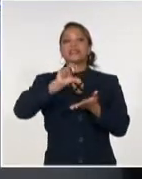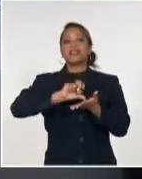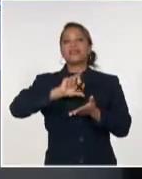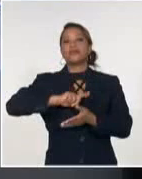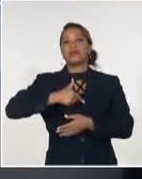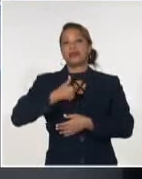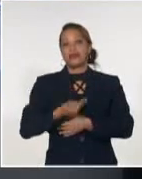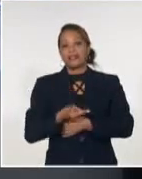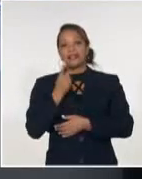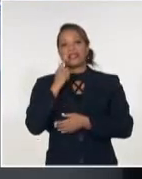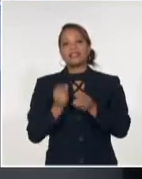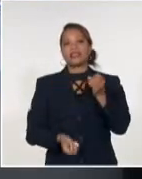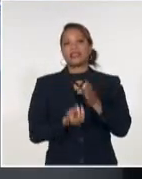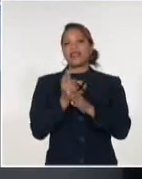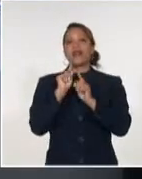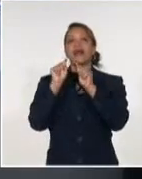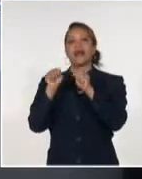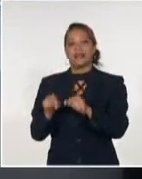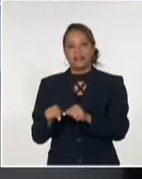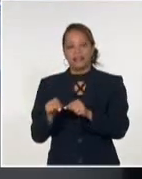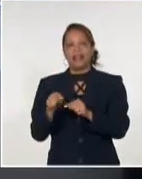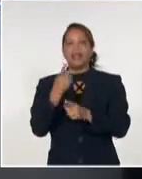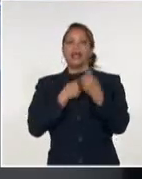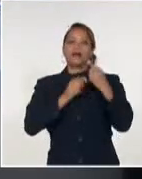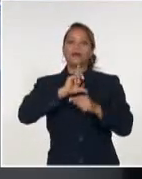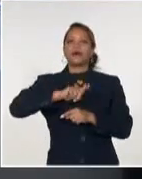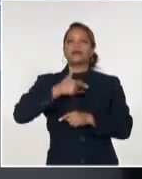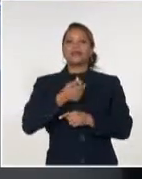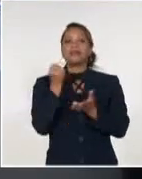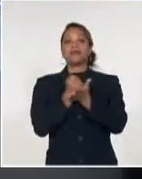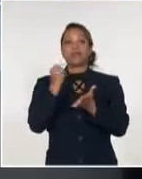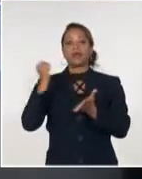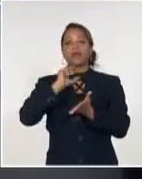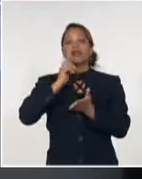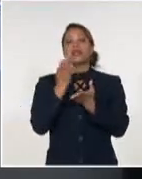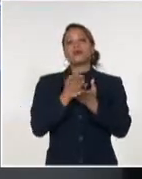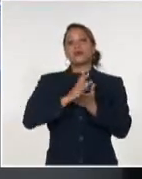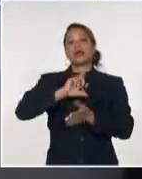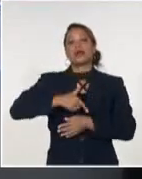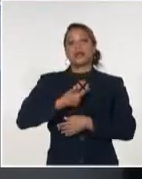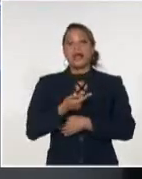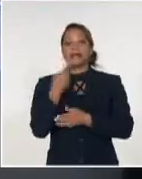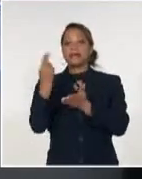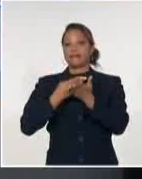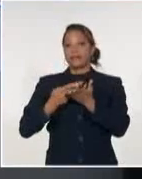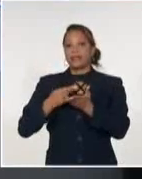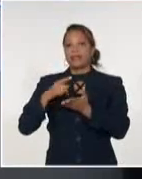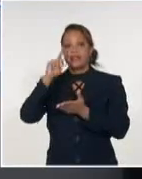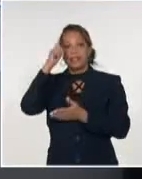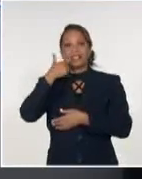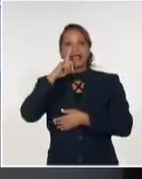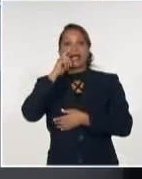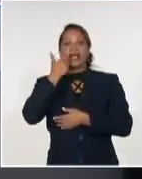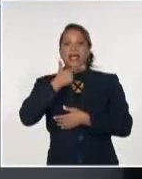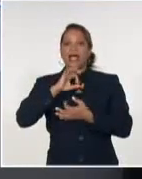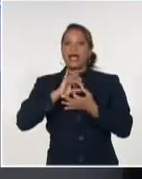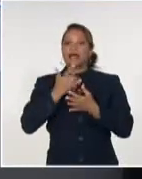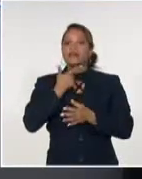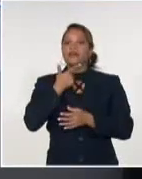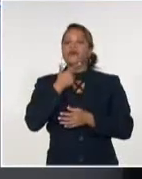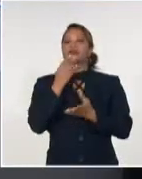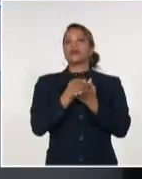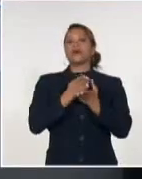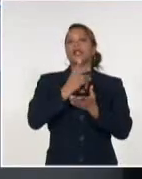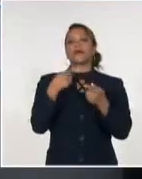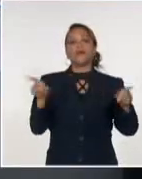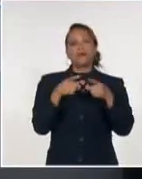se formaron. Es decir, gran parte de estos artistas son egresados de nuestras escuelas de arte, San Alejandro, la Universidad de las Artes, la Escuela Nacional de Música, y justamente